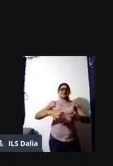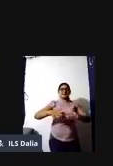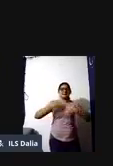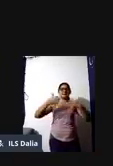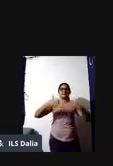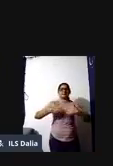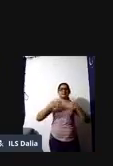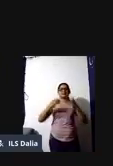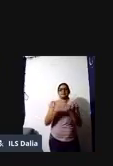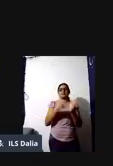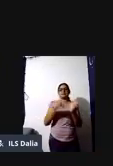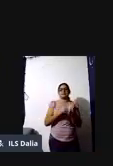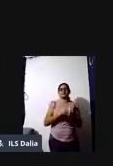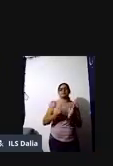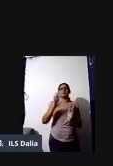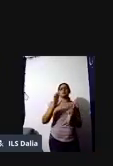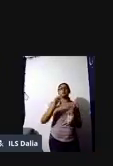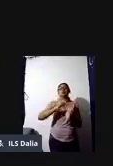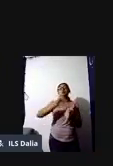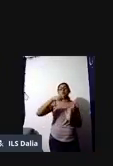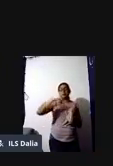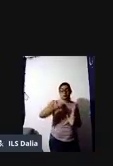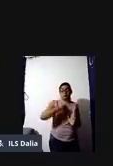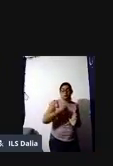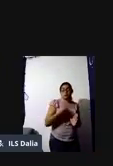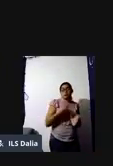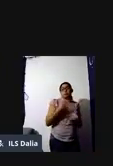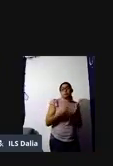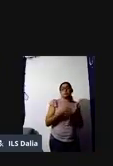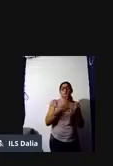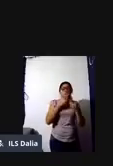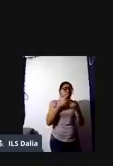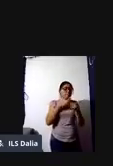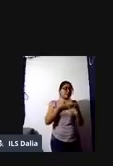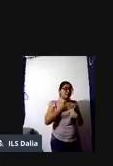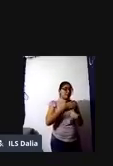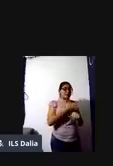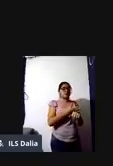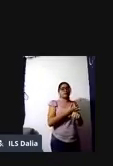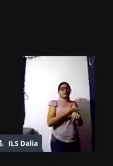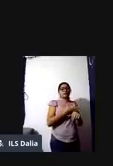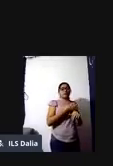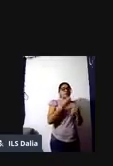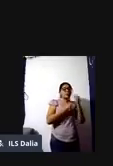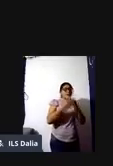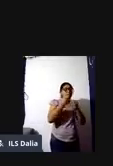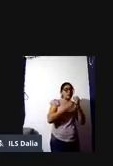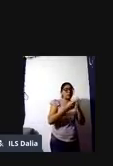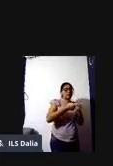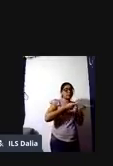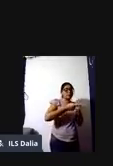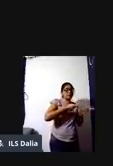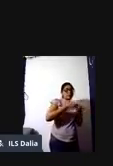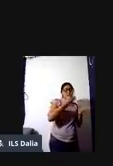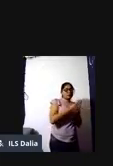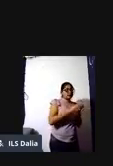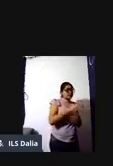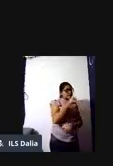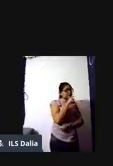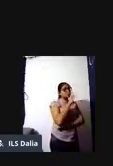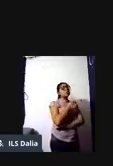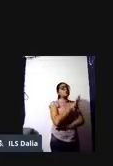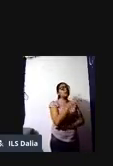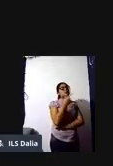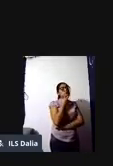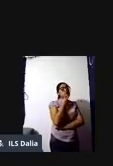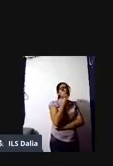es superior al, por ejemplo, el mío, que solo me estoy preocupando porque voy a hacer de comer. Estamos. O porque la familia